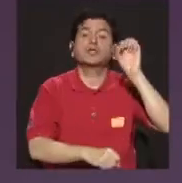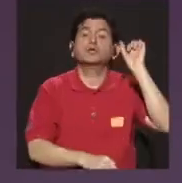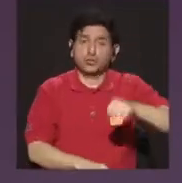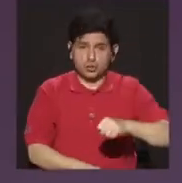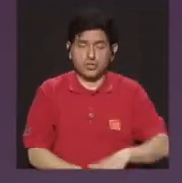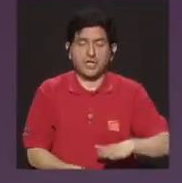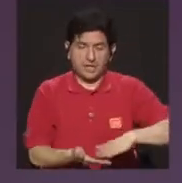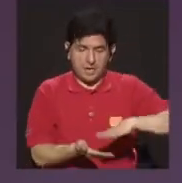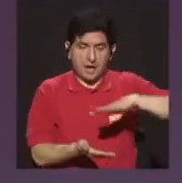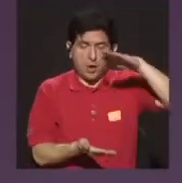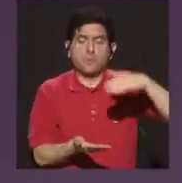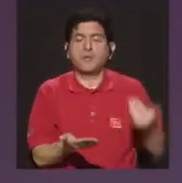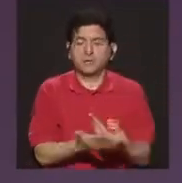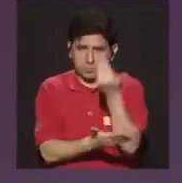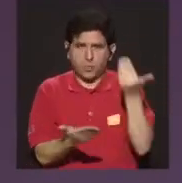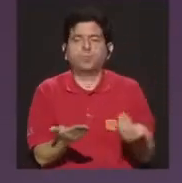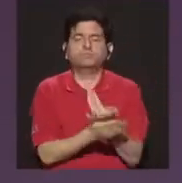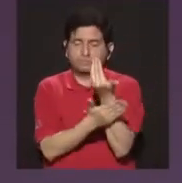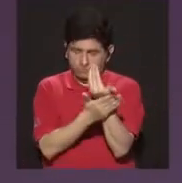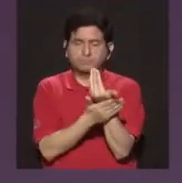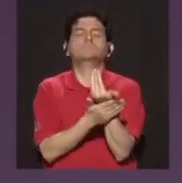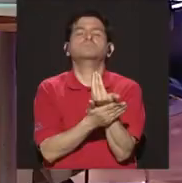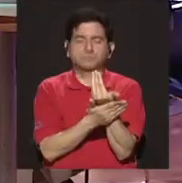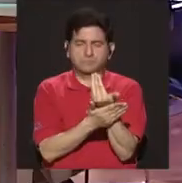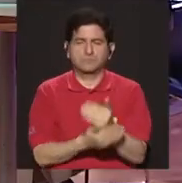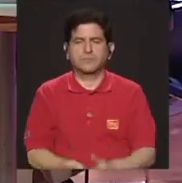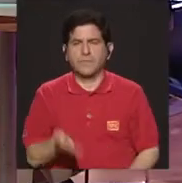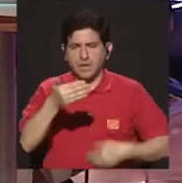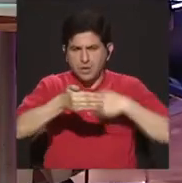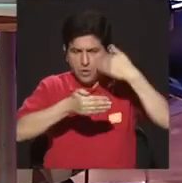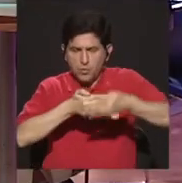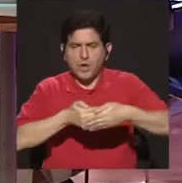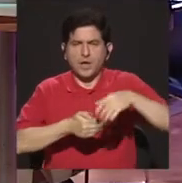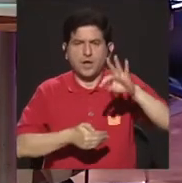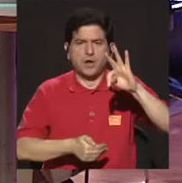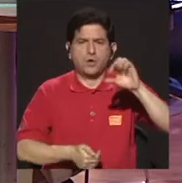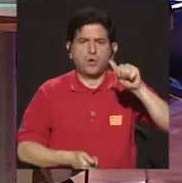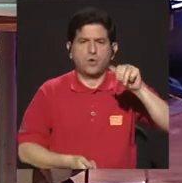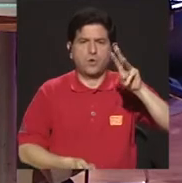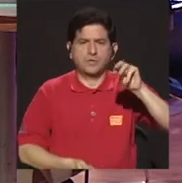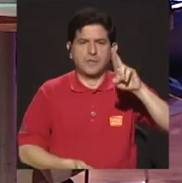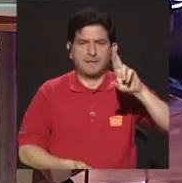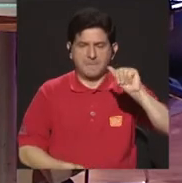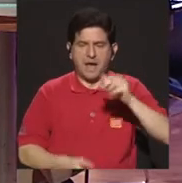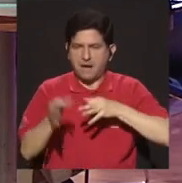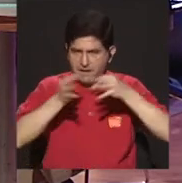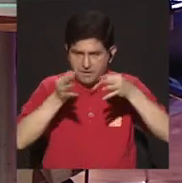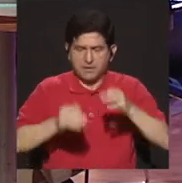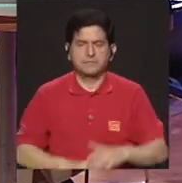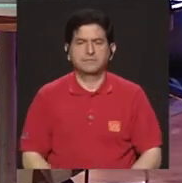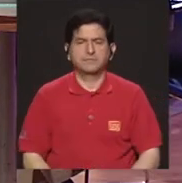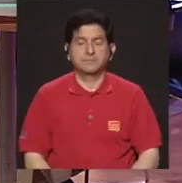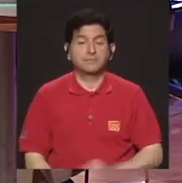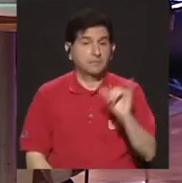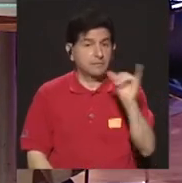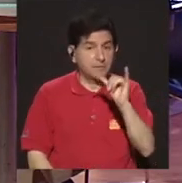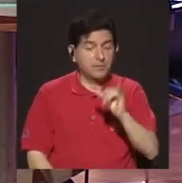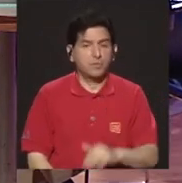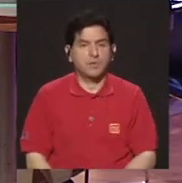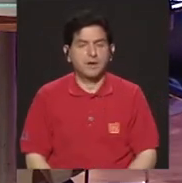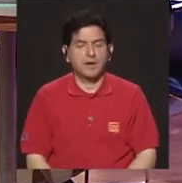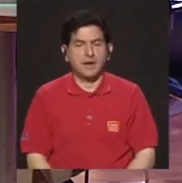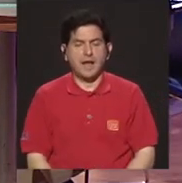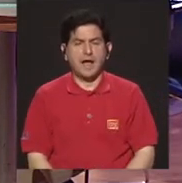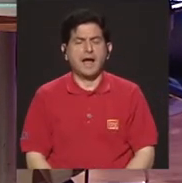canales se van a actualizar definitivamente quizás está mar ahorita les puede explicar un poco de esto nada más también agregar que además de asegurar